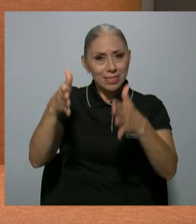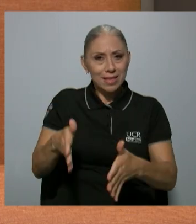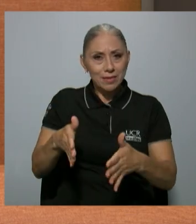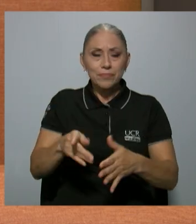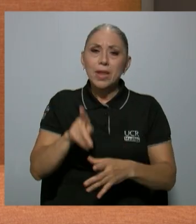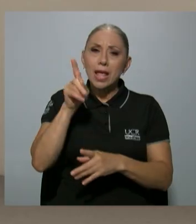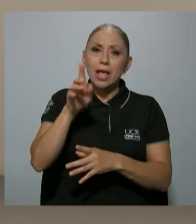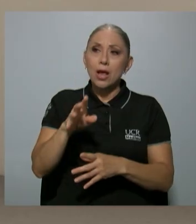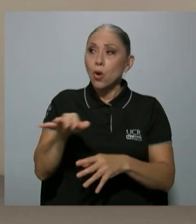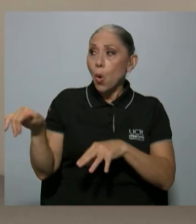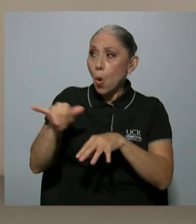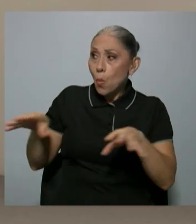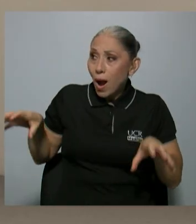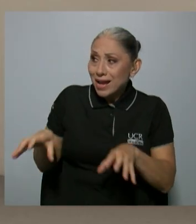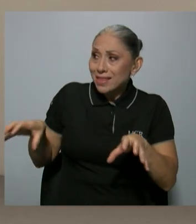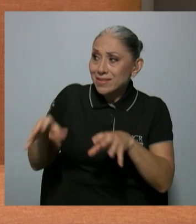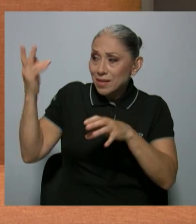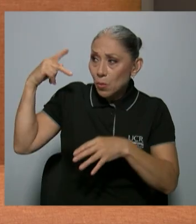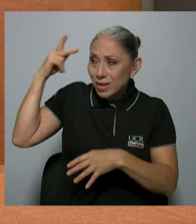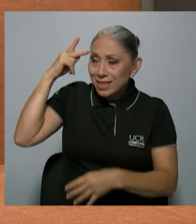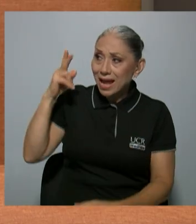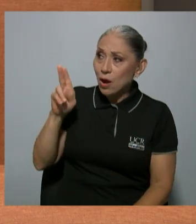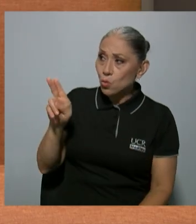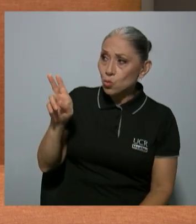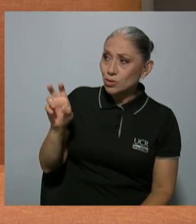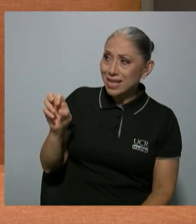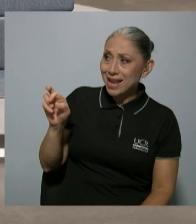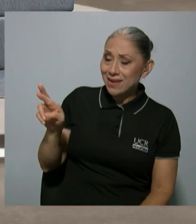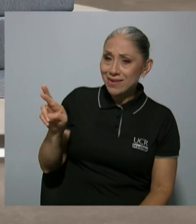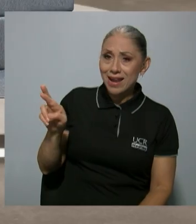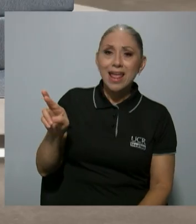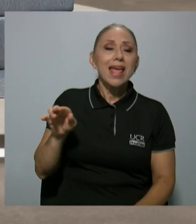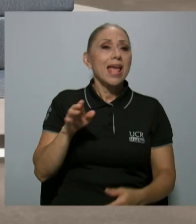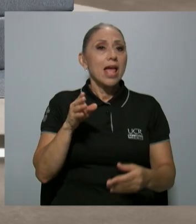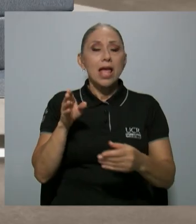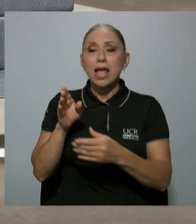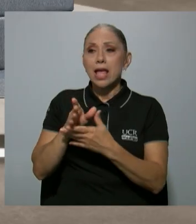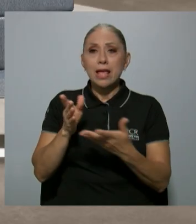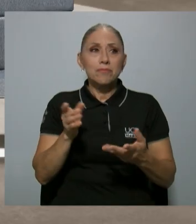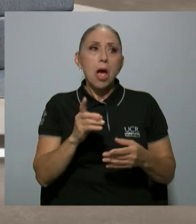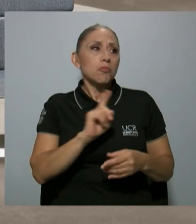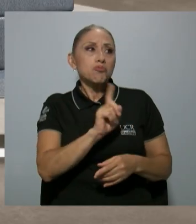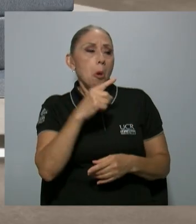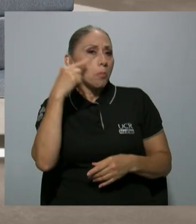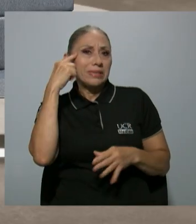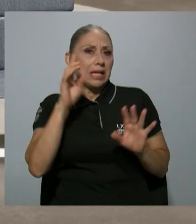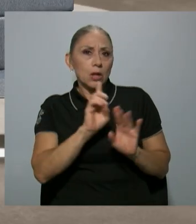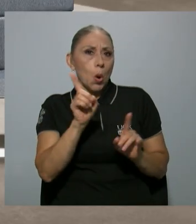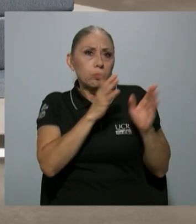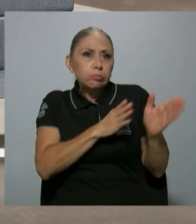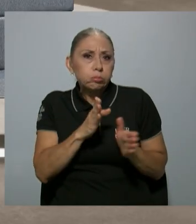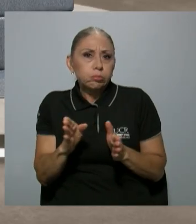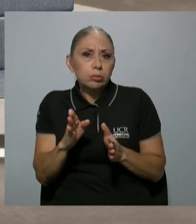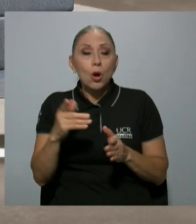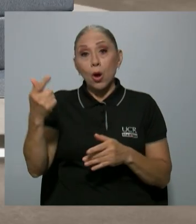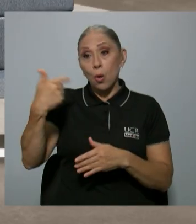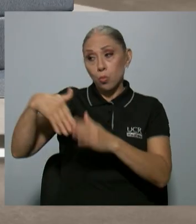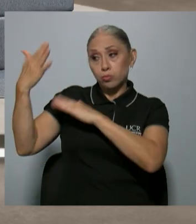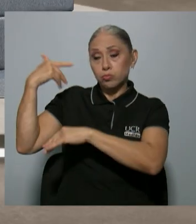contexto en como el activista política de la UCR, como activista, como lideresa en el movimiento sin estudiantil. pensarlo, sí. Cuando yo ingresé a la